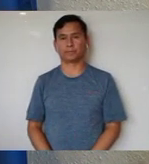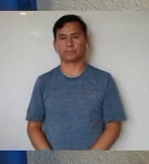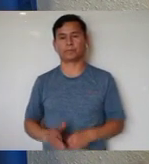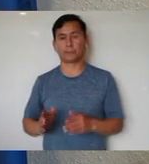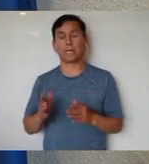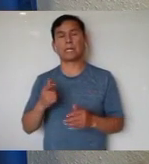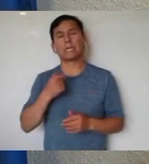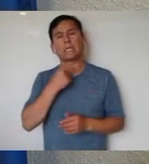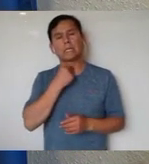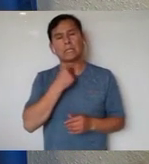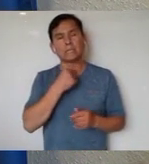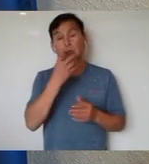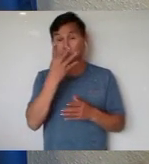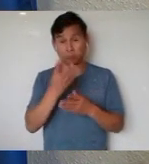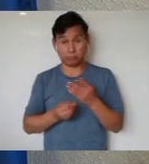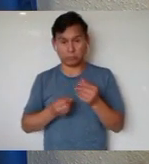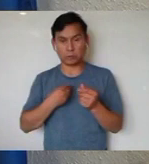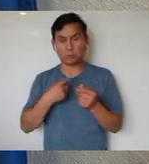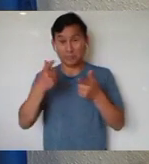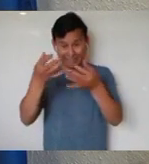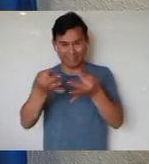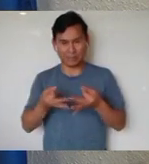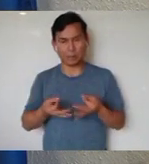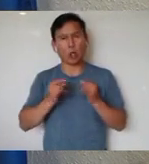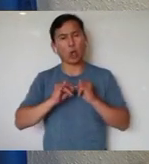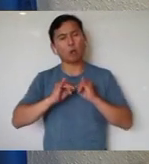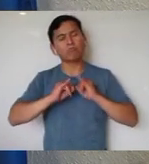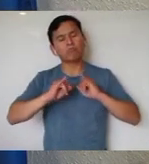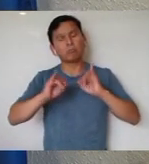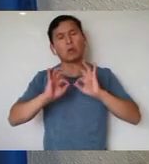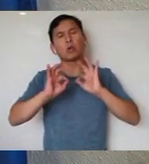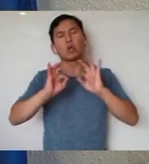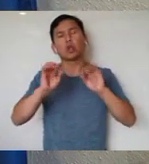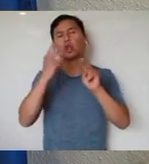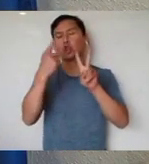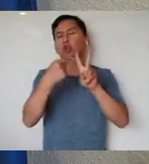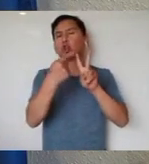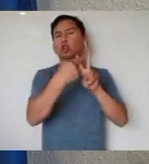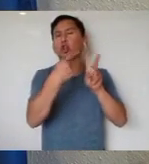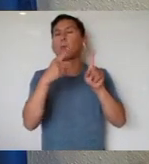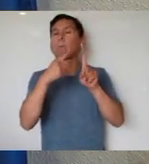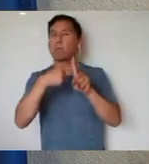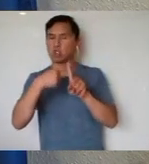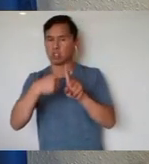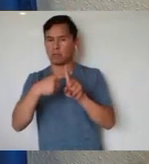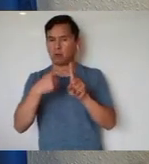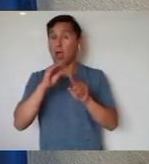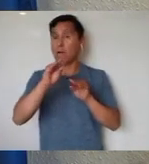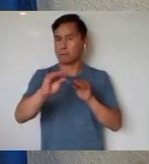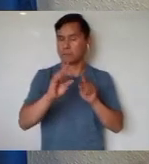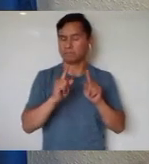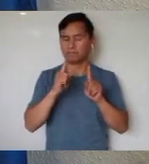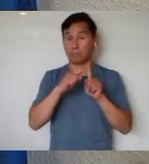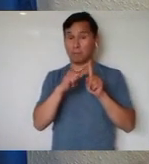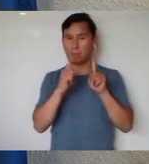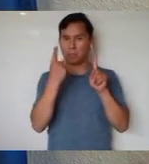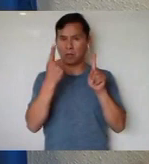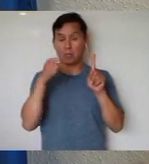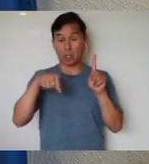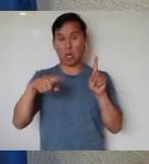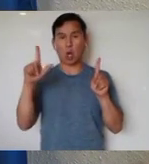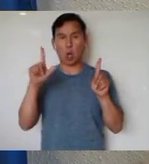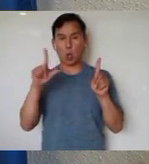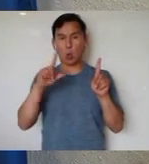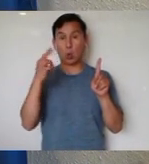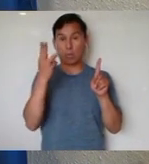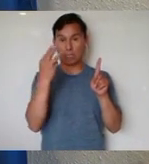Quiero terminar mi recuento contando dos cosas positivas. La primera, a contar del